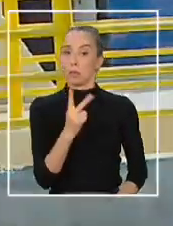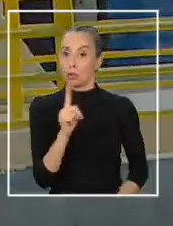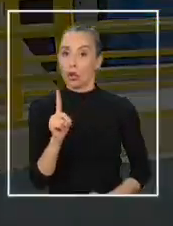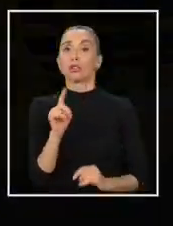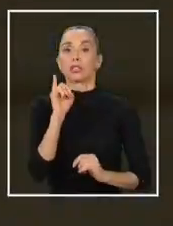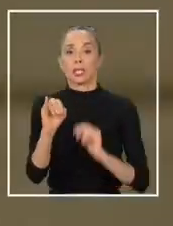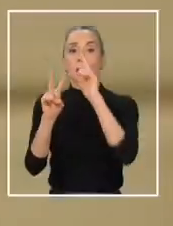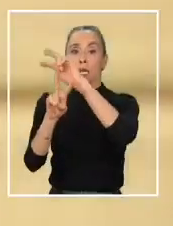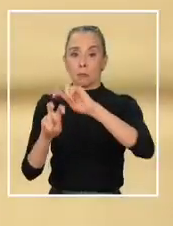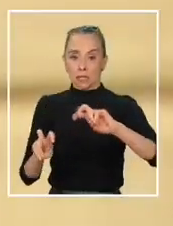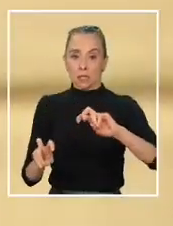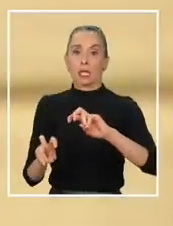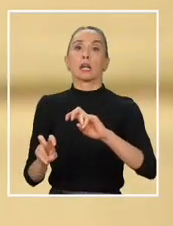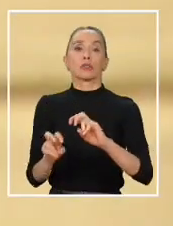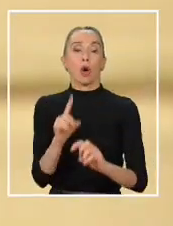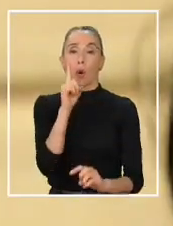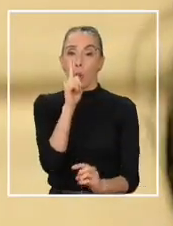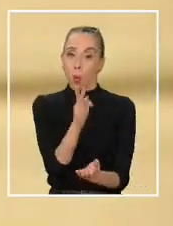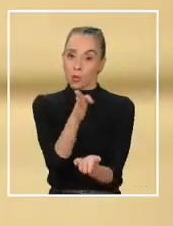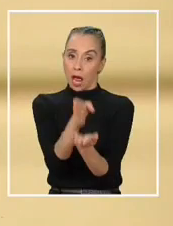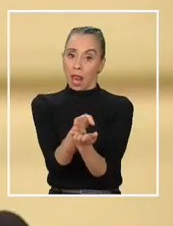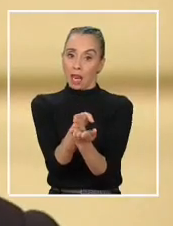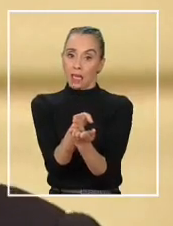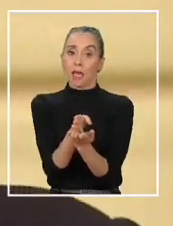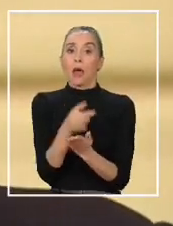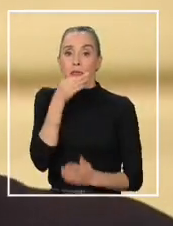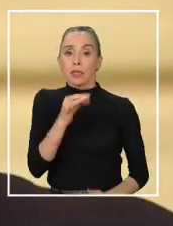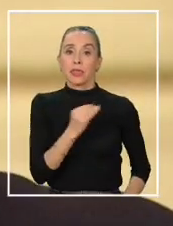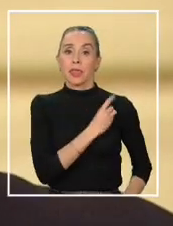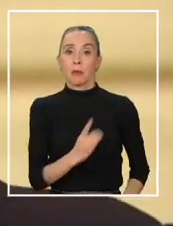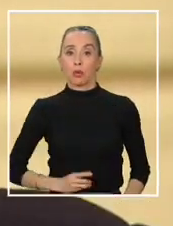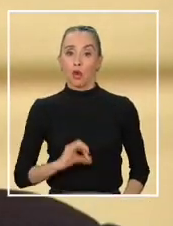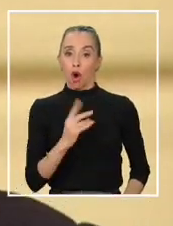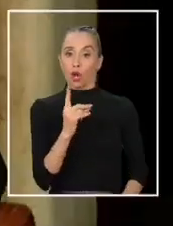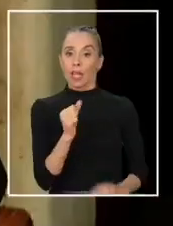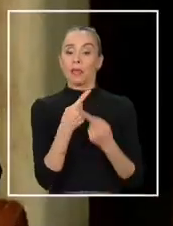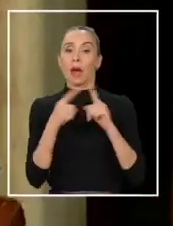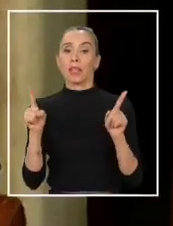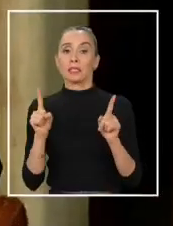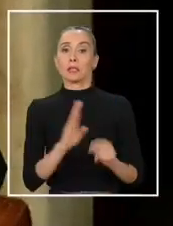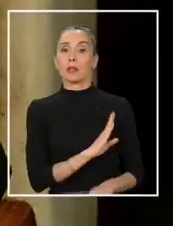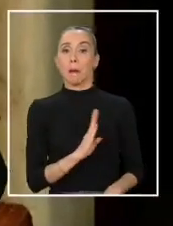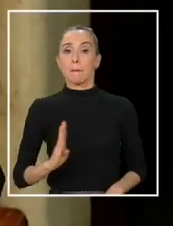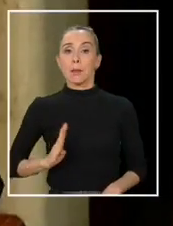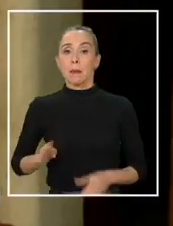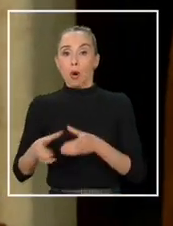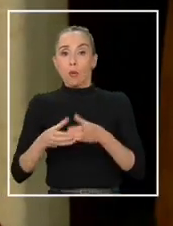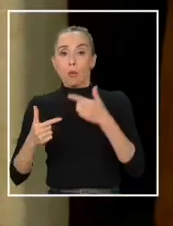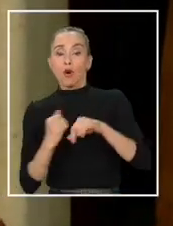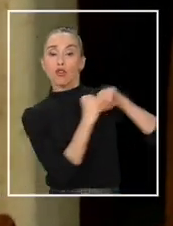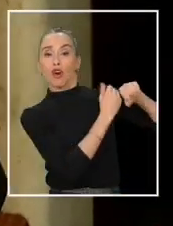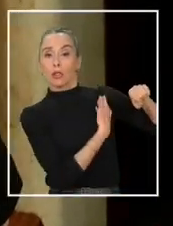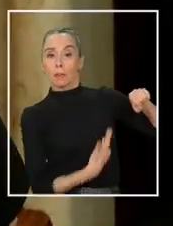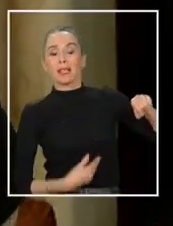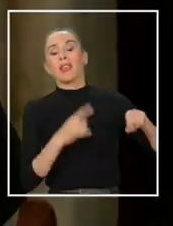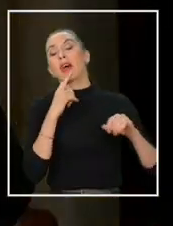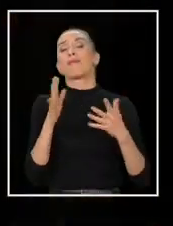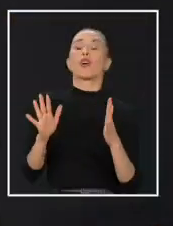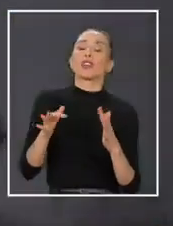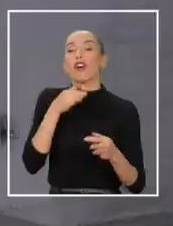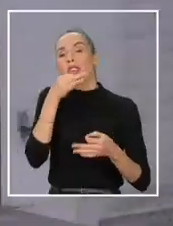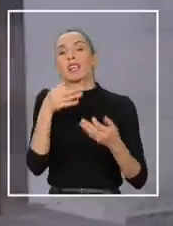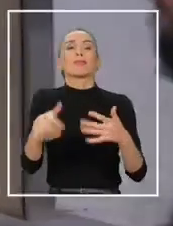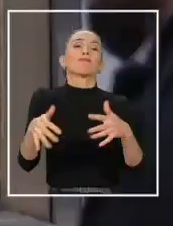ninguna investigación. Una sola línea que marca el diputado Ojeda, distinto a lo que ocurrió con miembros de la oposición que matizaron sus